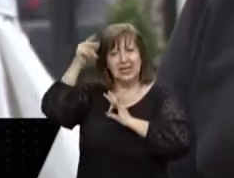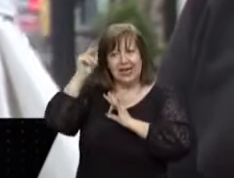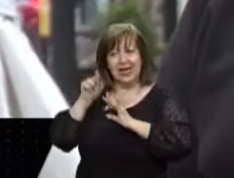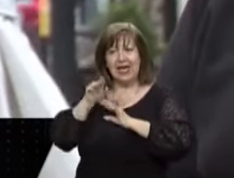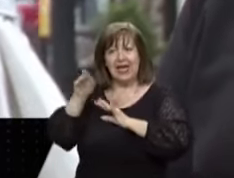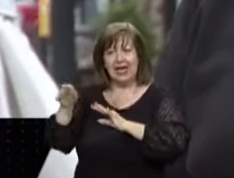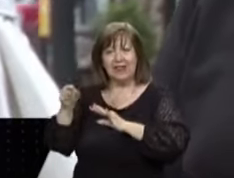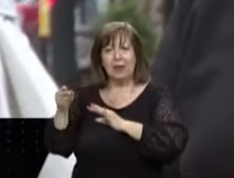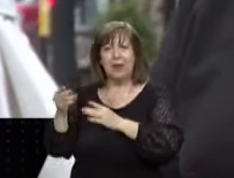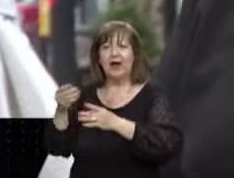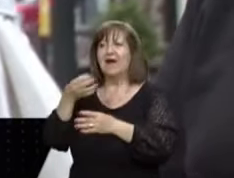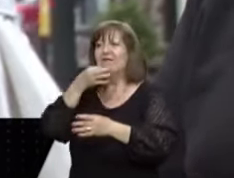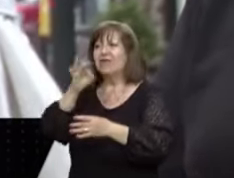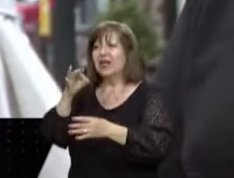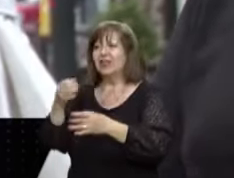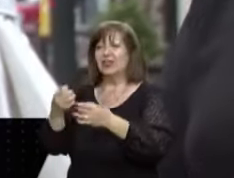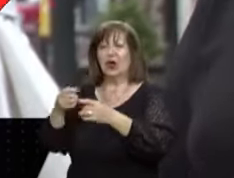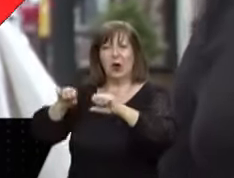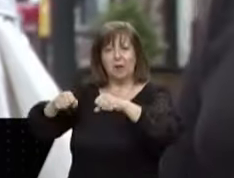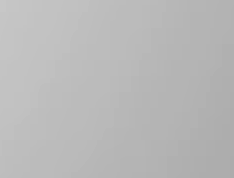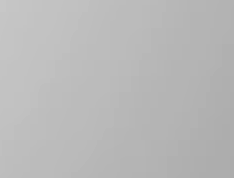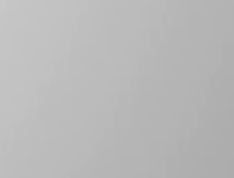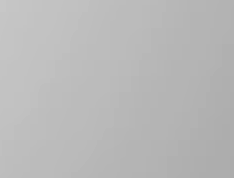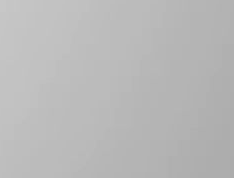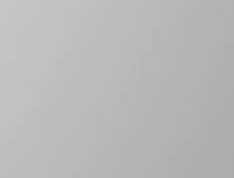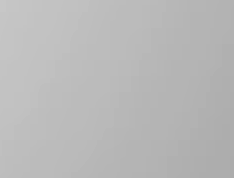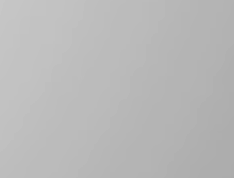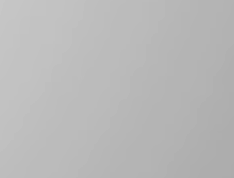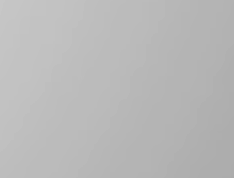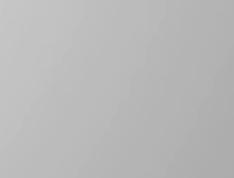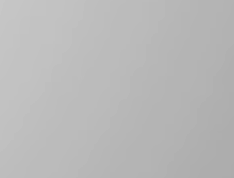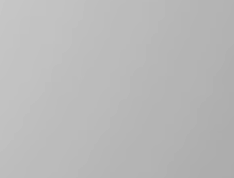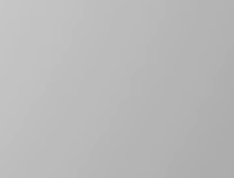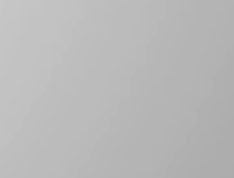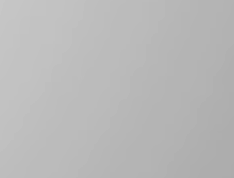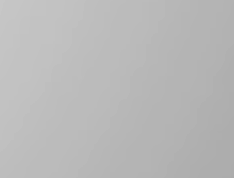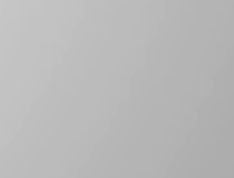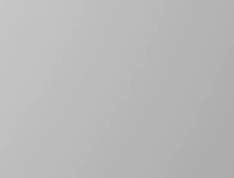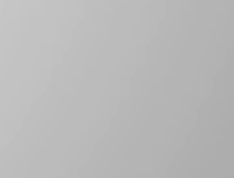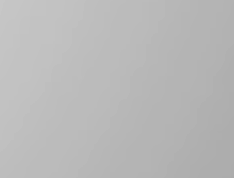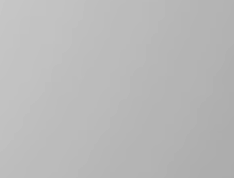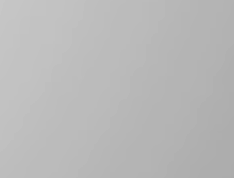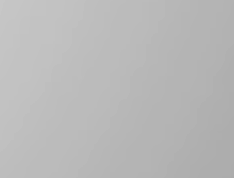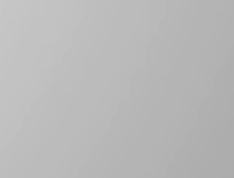un vuelo con este dinero, claro. Para regresar a mi país y empezar otra vez.